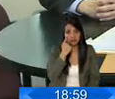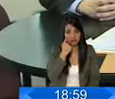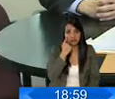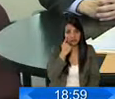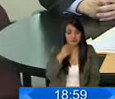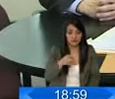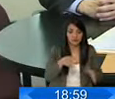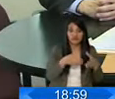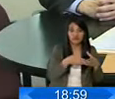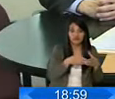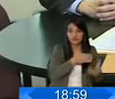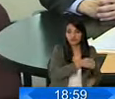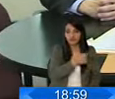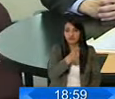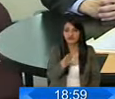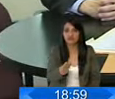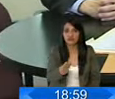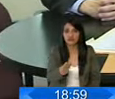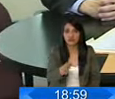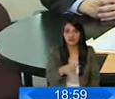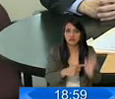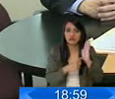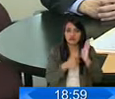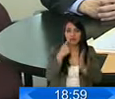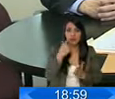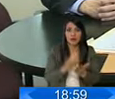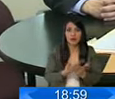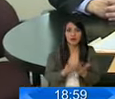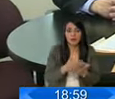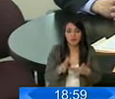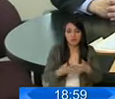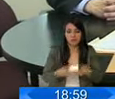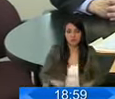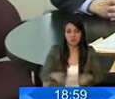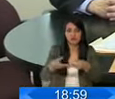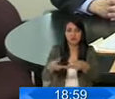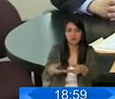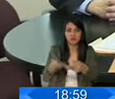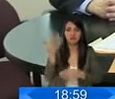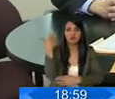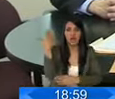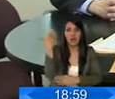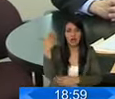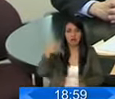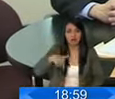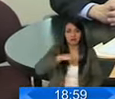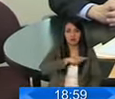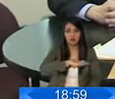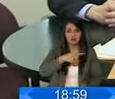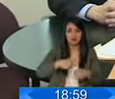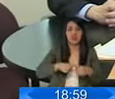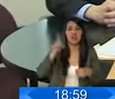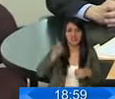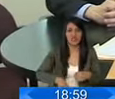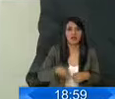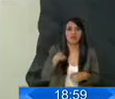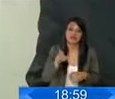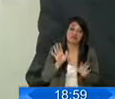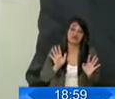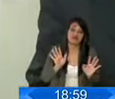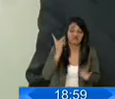nosotros compareceremos para mostrar todas las pruebas de cargo y el alcalde metropolitano deberá hacer lo